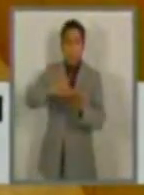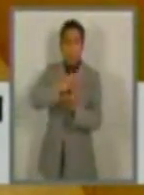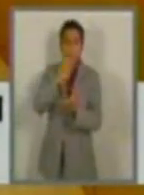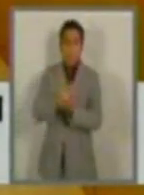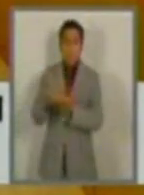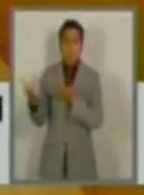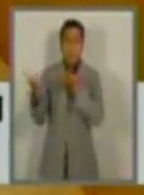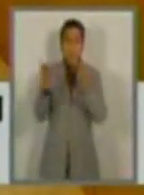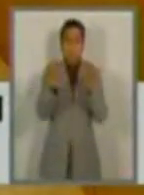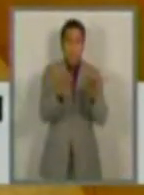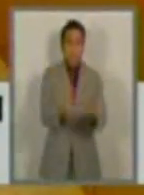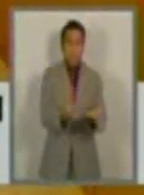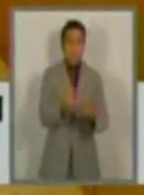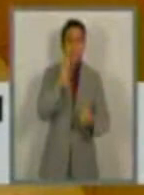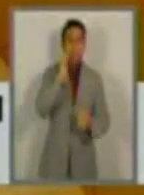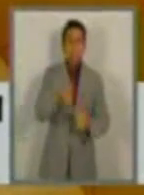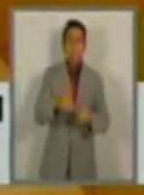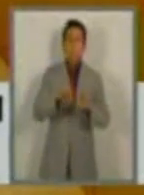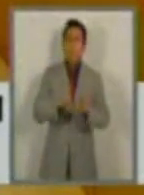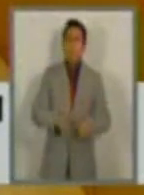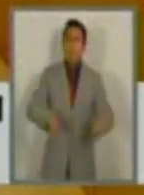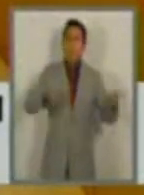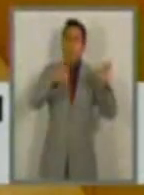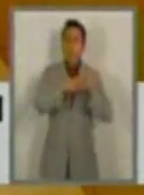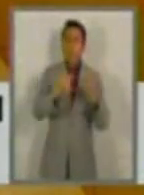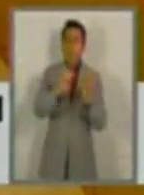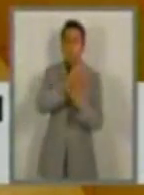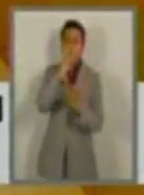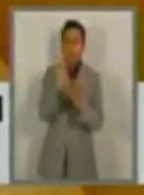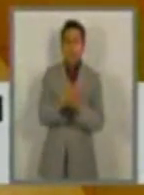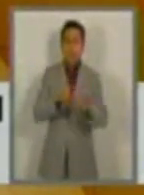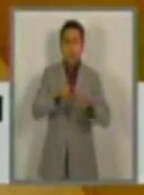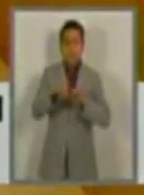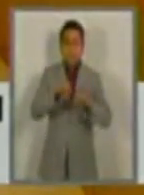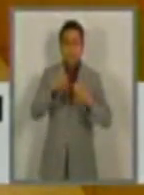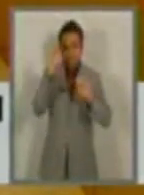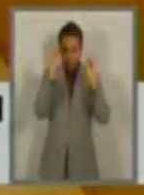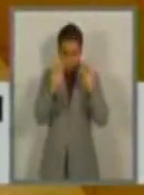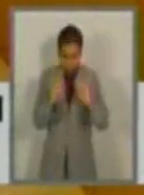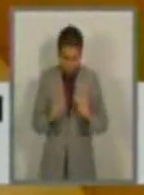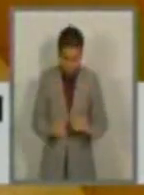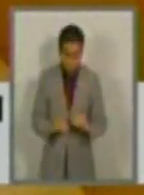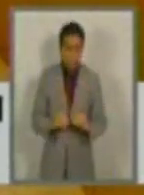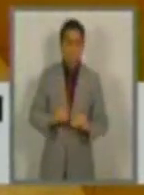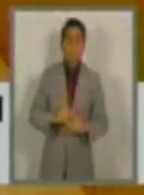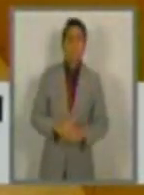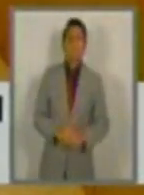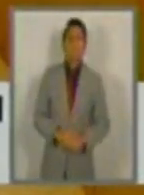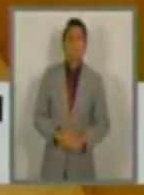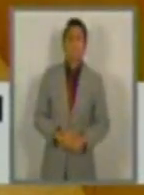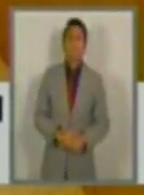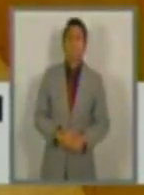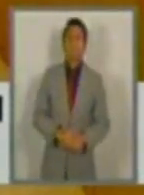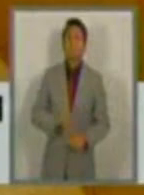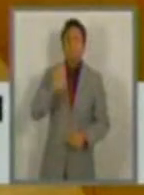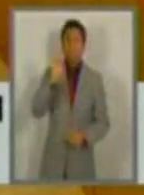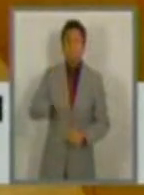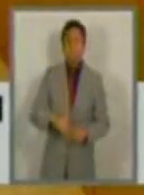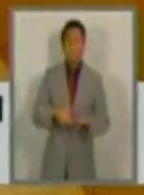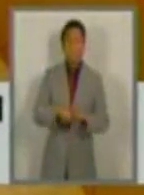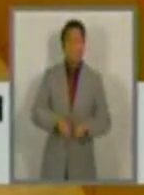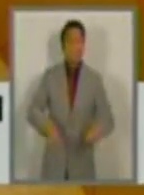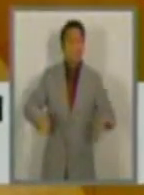de un importante trabajo legislativo, supone un avance impostergable en materia